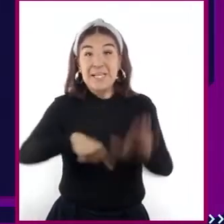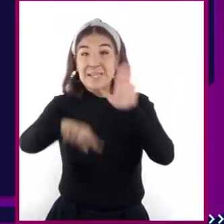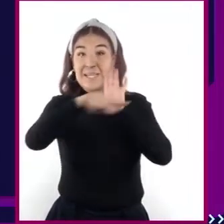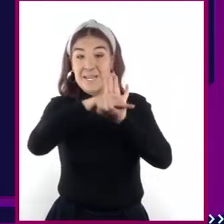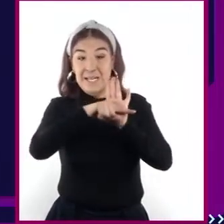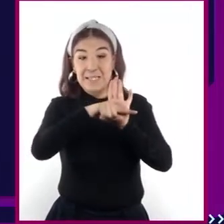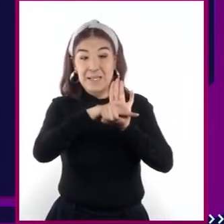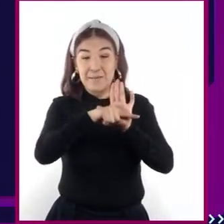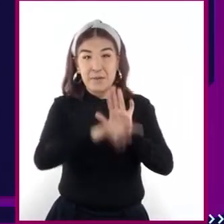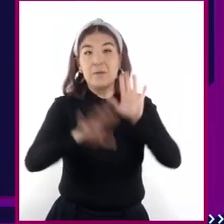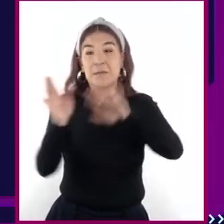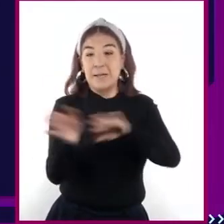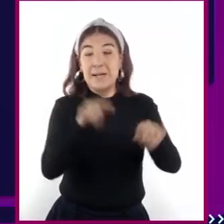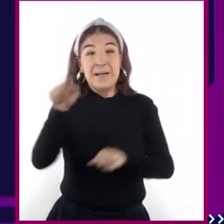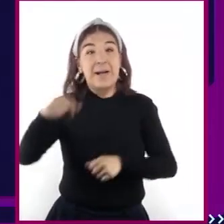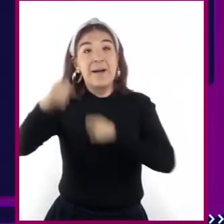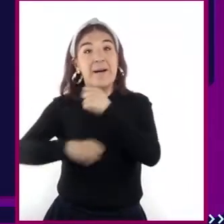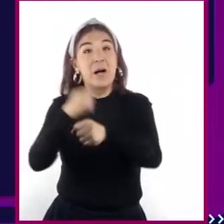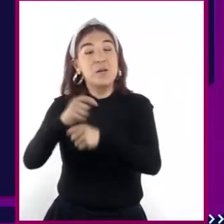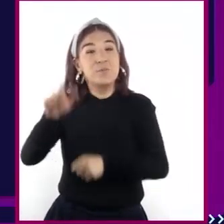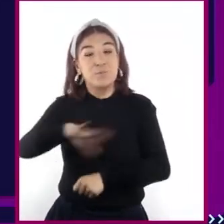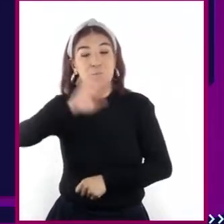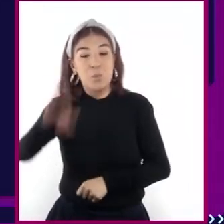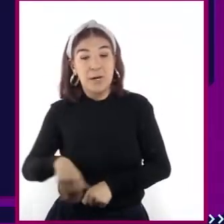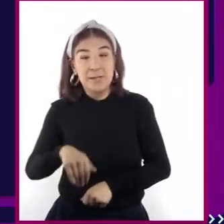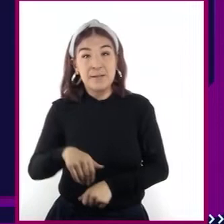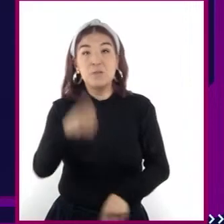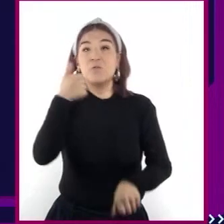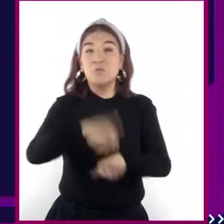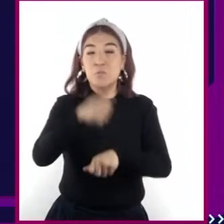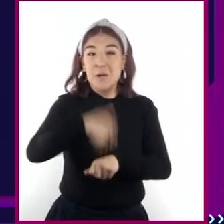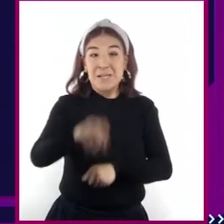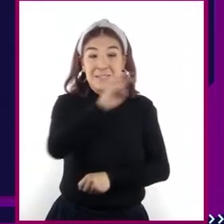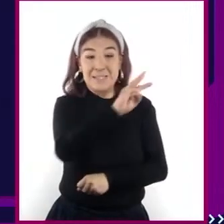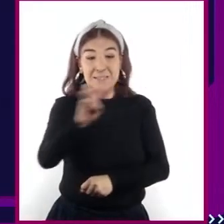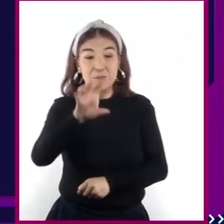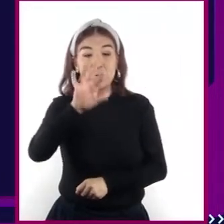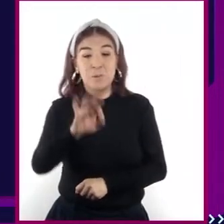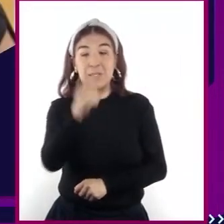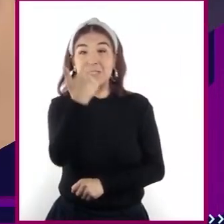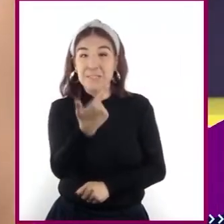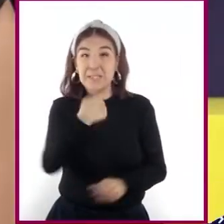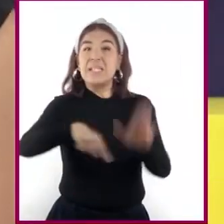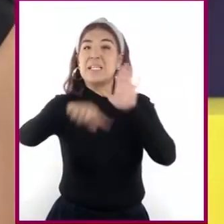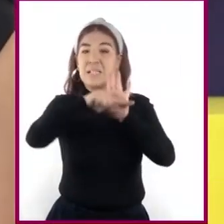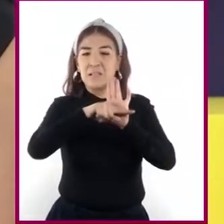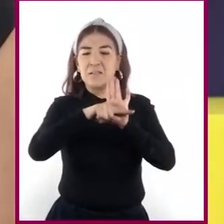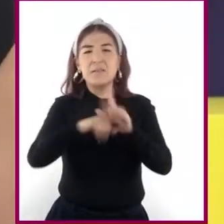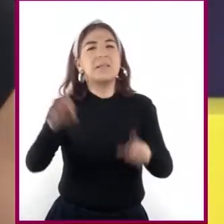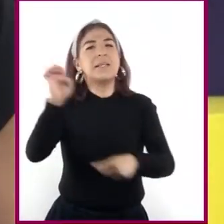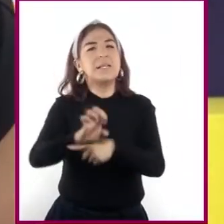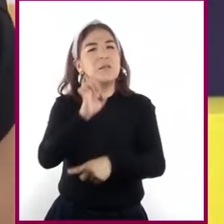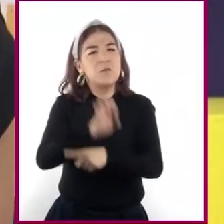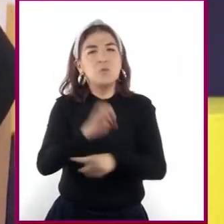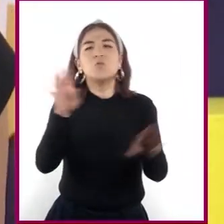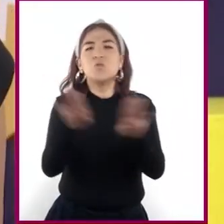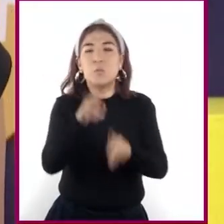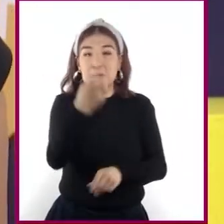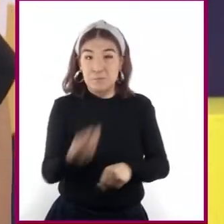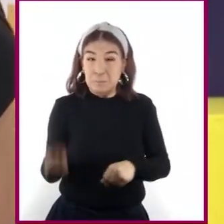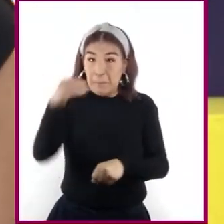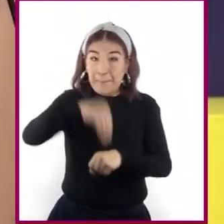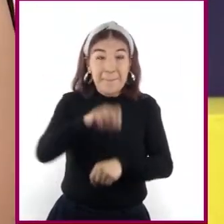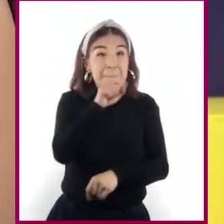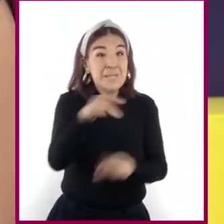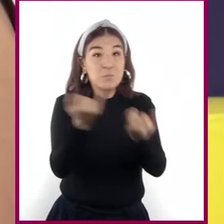negativo, mientras que el año de su muerte se expresa como 347 negativo. Entonces, si aplico lo mismo